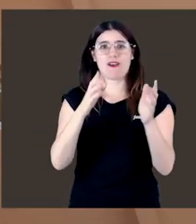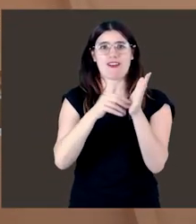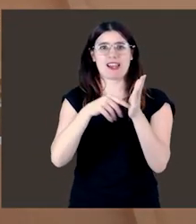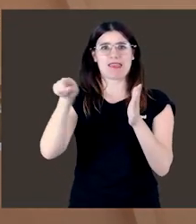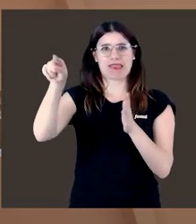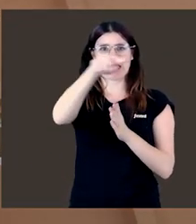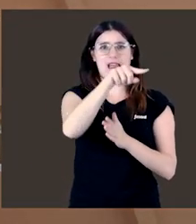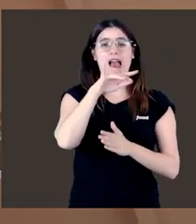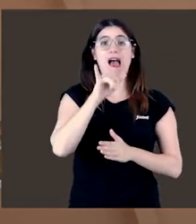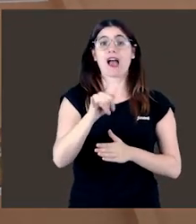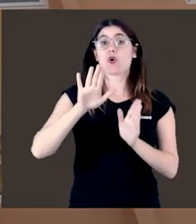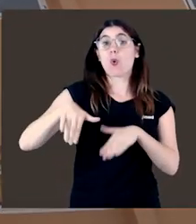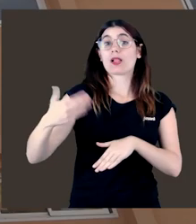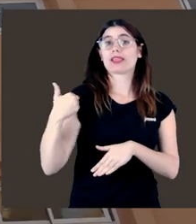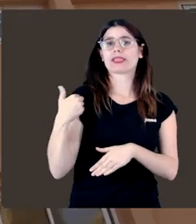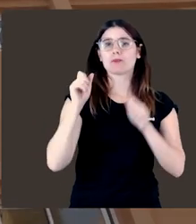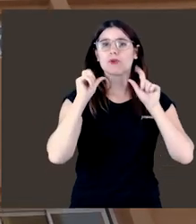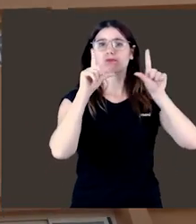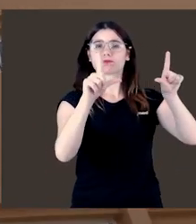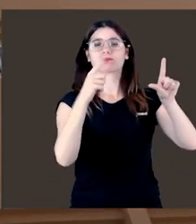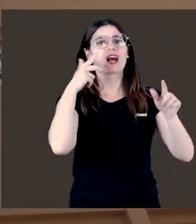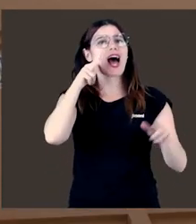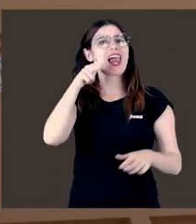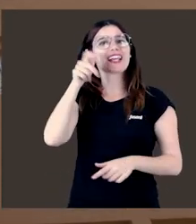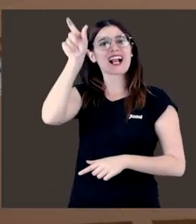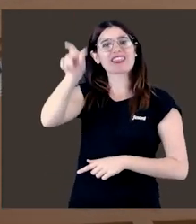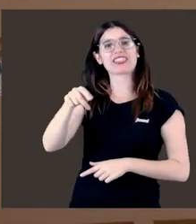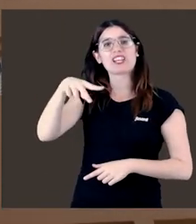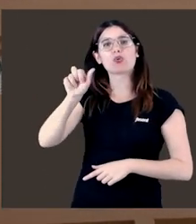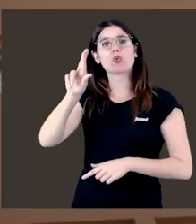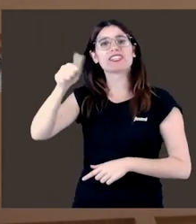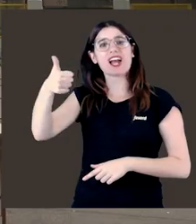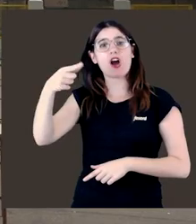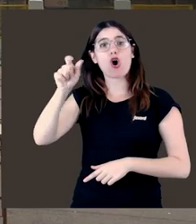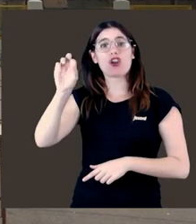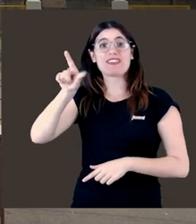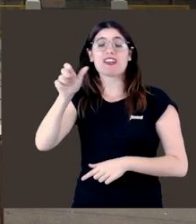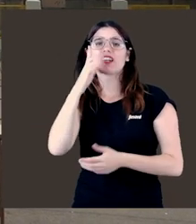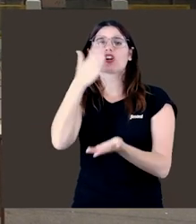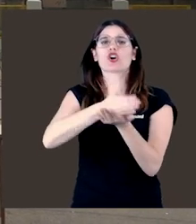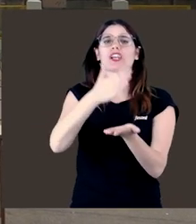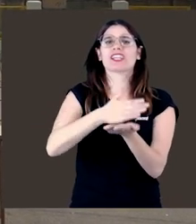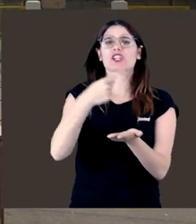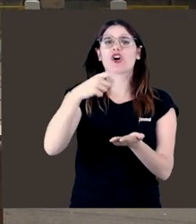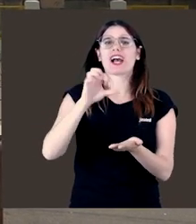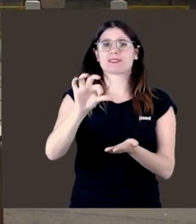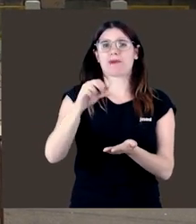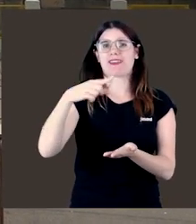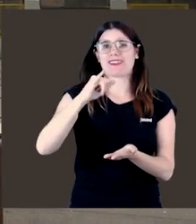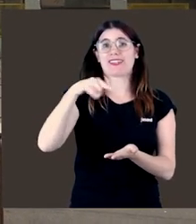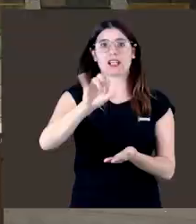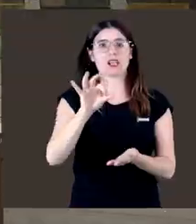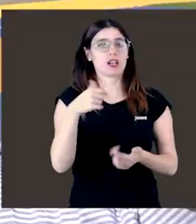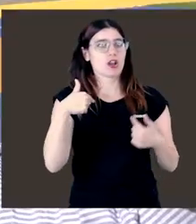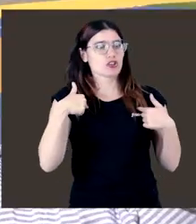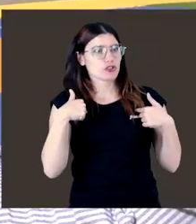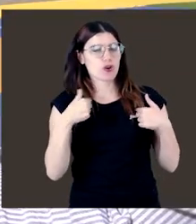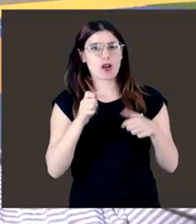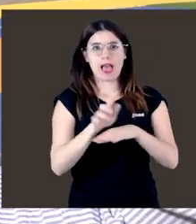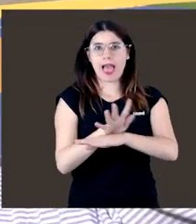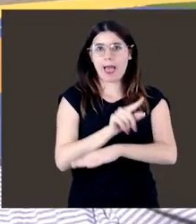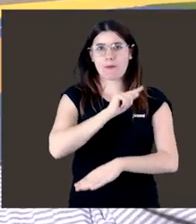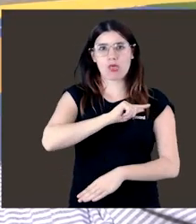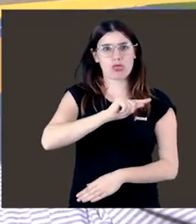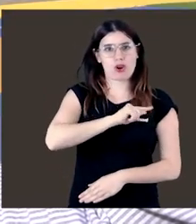metropolitana. El último de ellos rinde tributo a la Alicantina Nuria Oliver y está situado en el Colegio Gaspar Gil Polo de Valencia. Estoy muy emocionada,